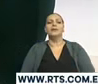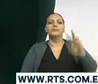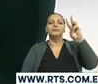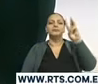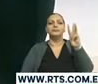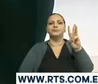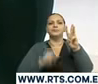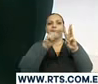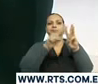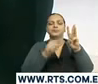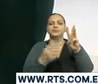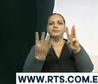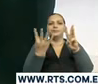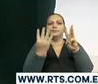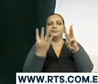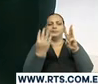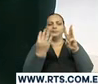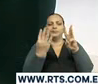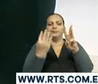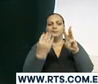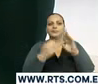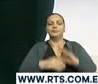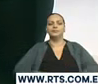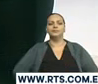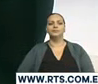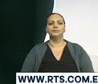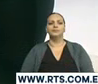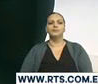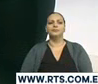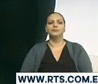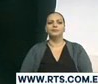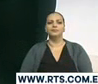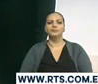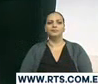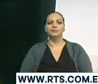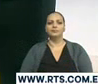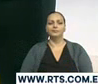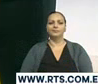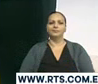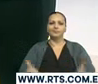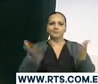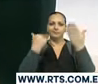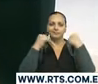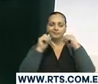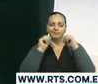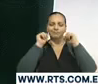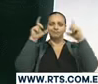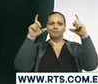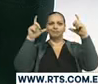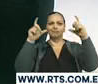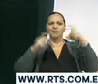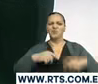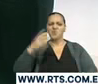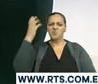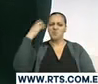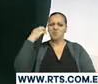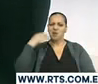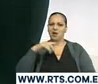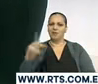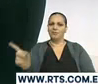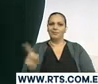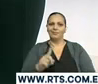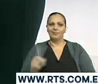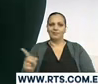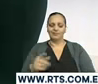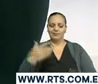6:14 a.m. 6:14 a.m. ¡Levanta! ¡Levántate, cuerpo vago! Mira que estoy